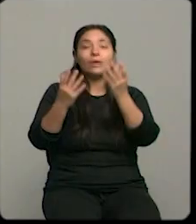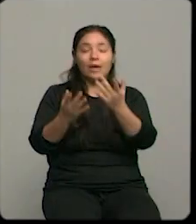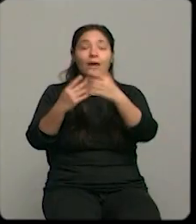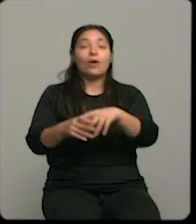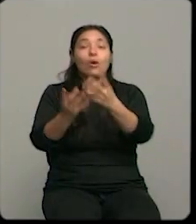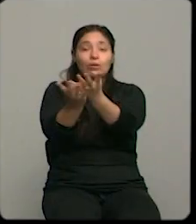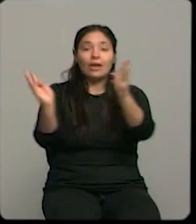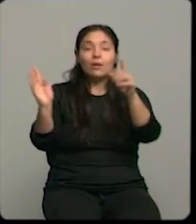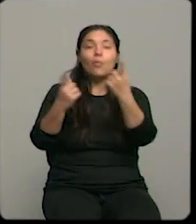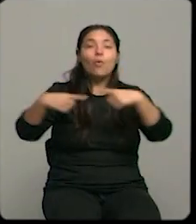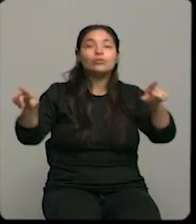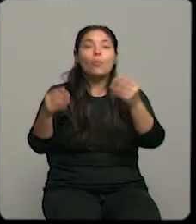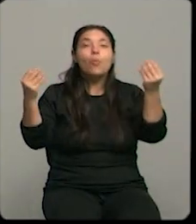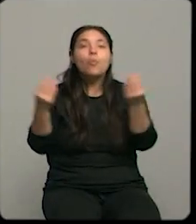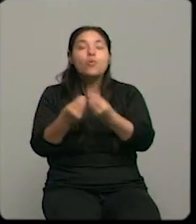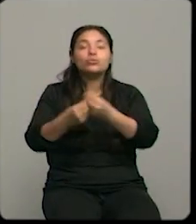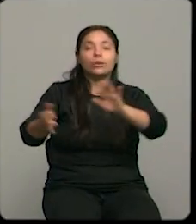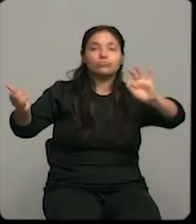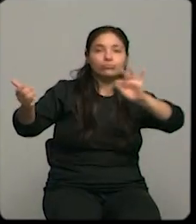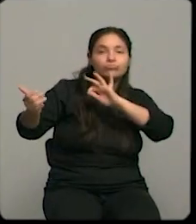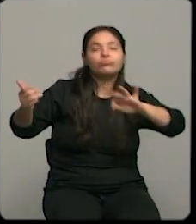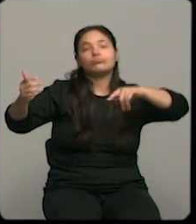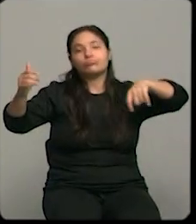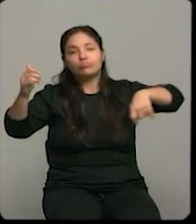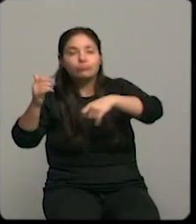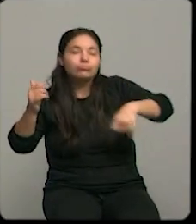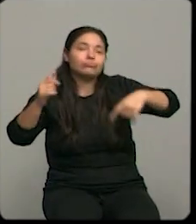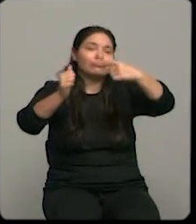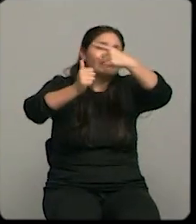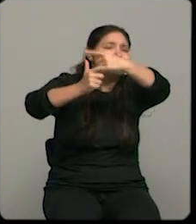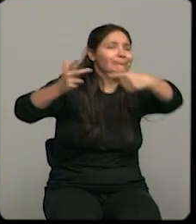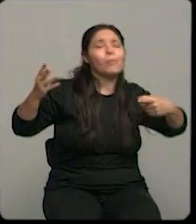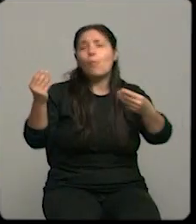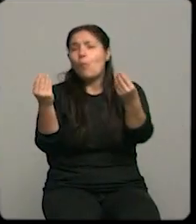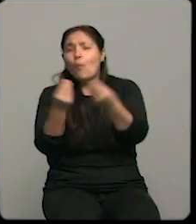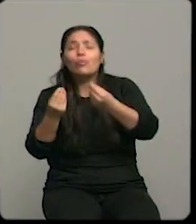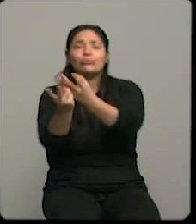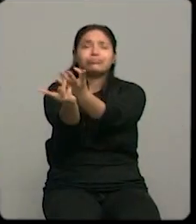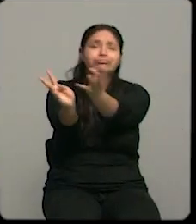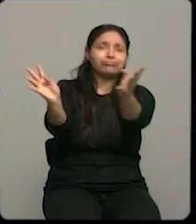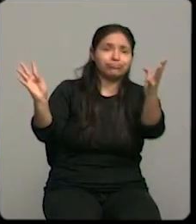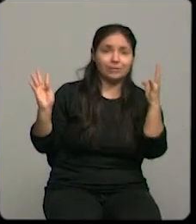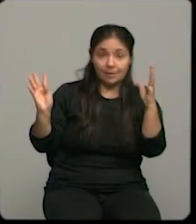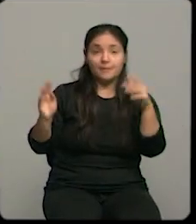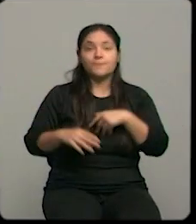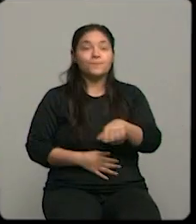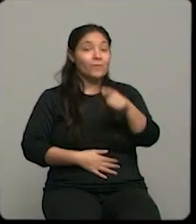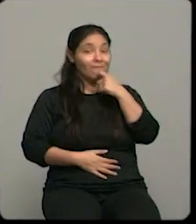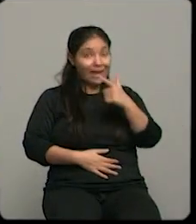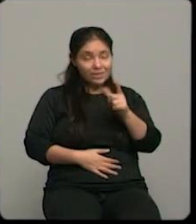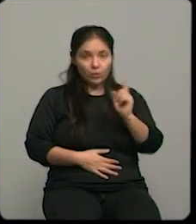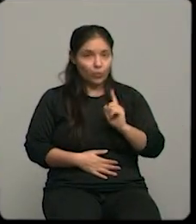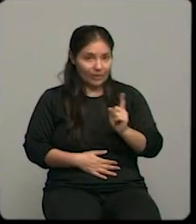Música para muchos instrumentos. Entonces, ¿qué tratamos? No es fácil, ¿no? Más en los tiempos que